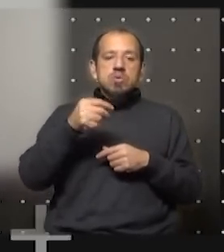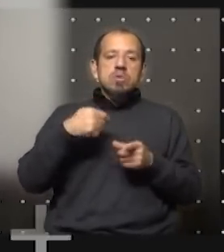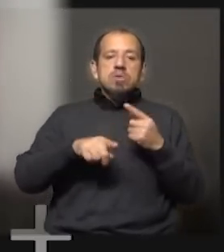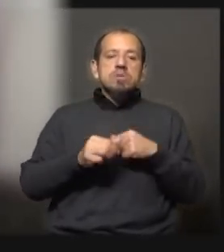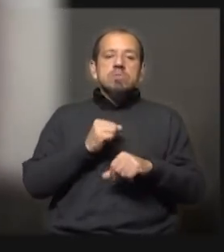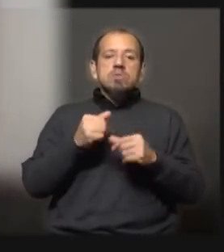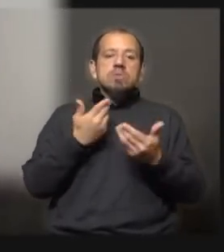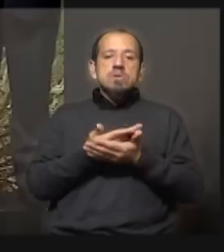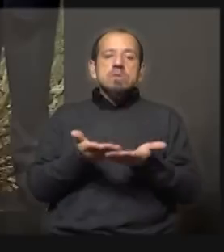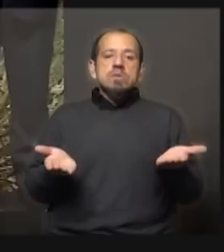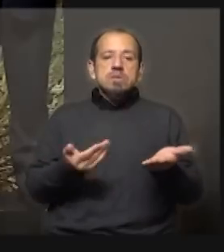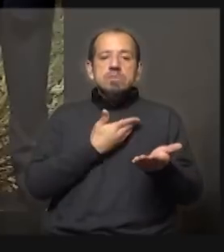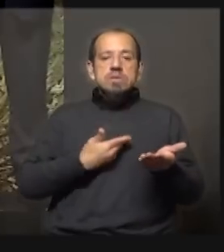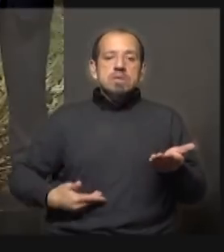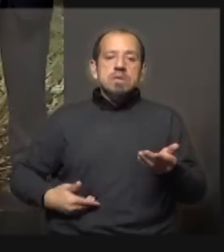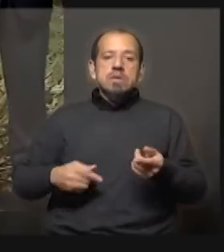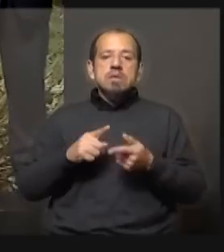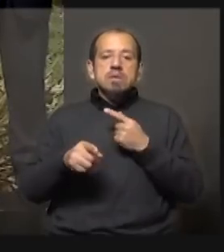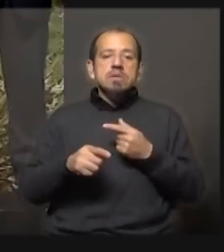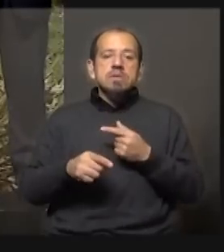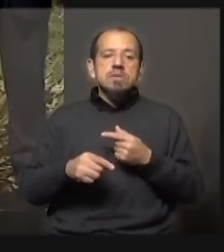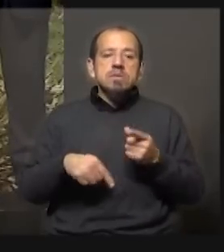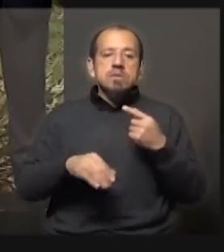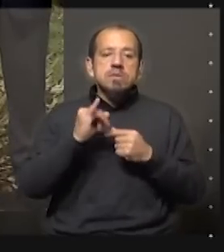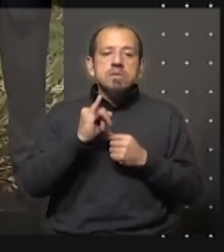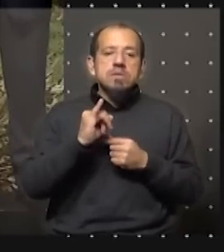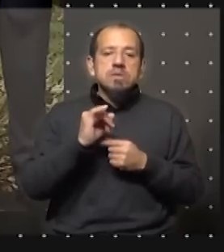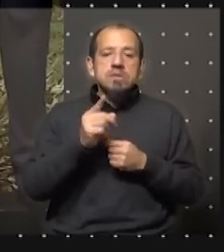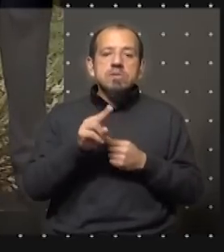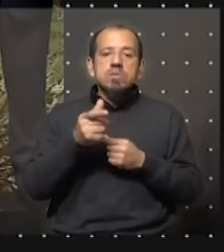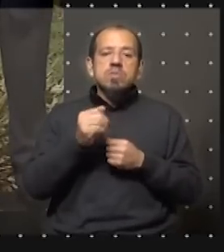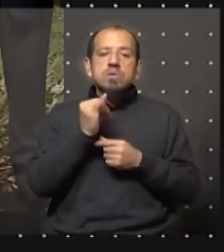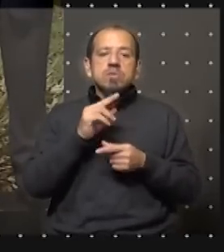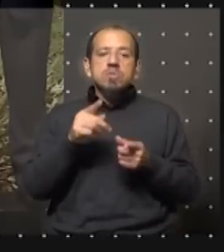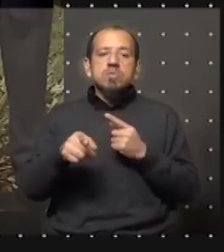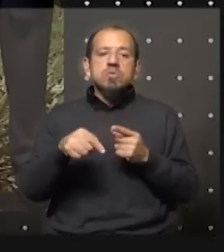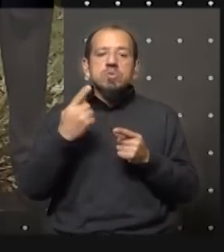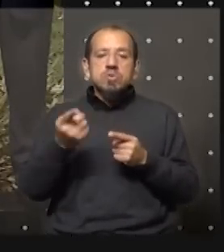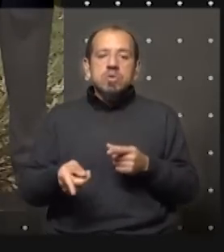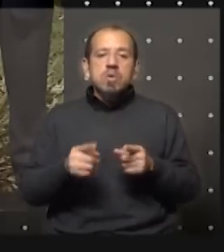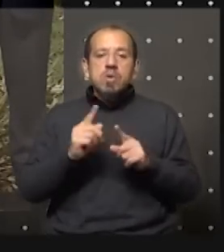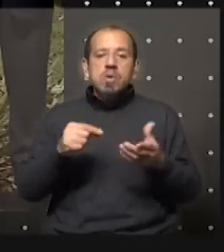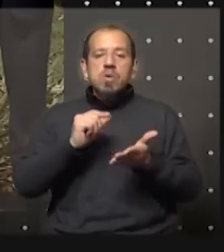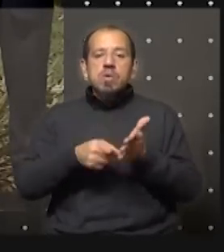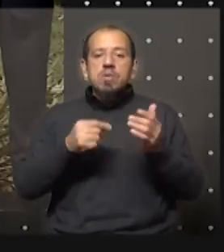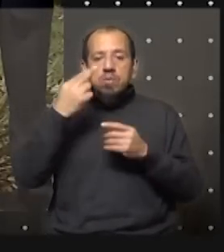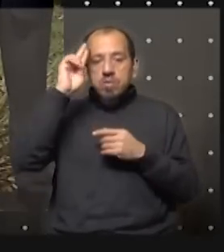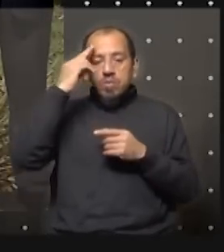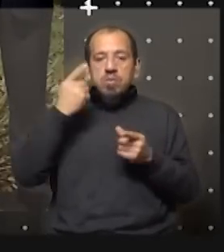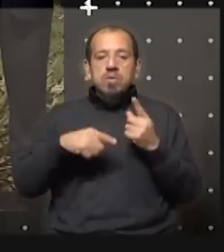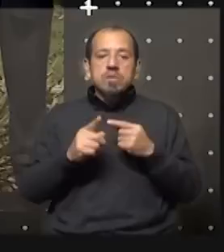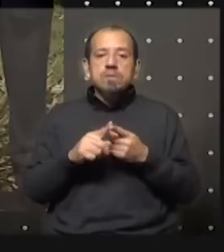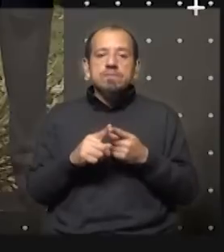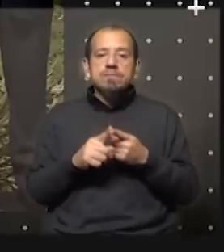presentarse a la presidencia la declaración final deporte iguazú que plasmó Estos y otros conceptos no fue firmada por Uruguay porque no incluyó términos